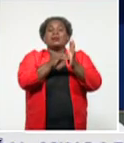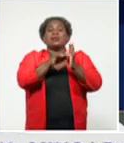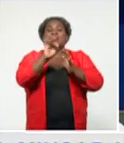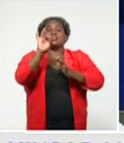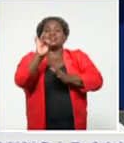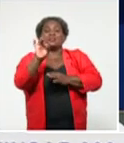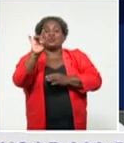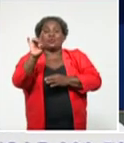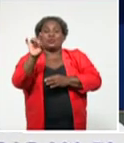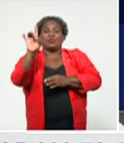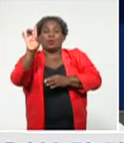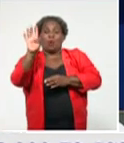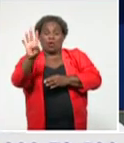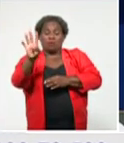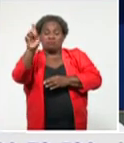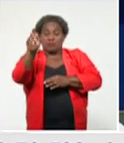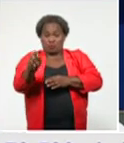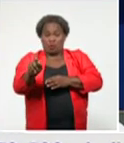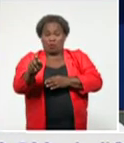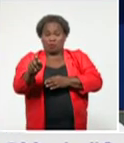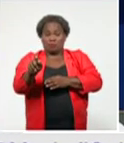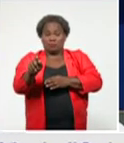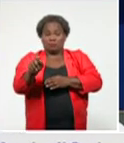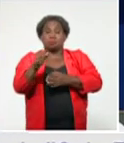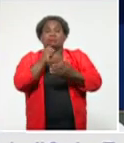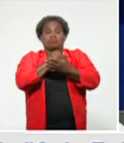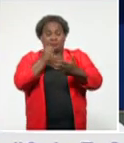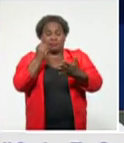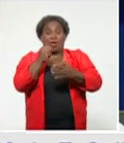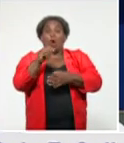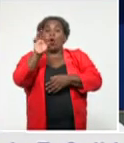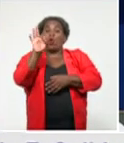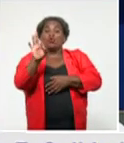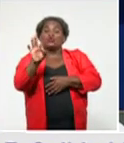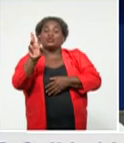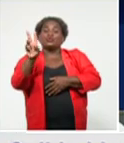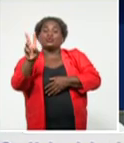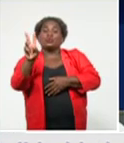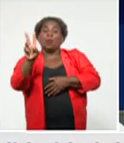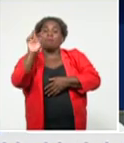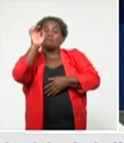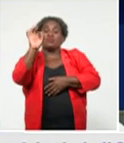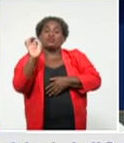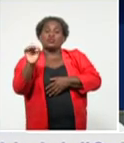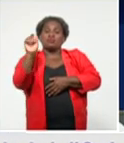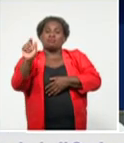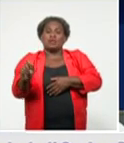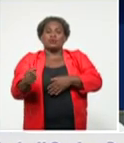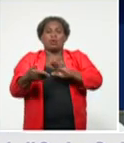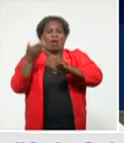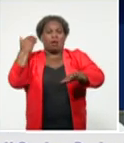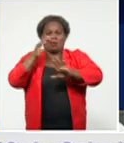2.794 pacientes, el 82% que ya están recuperados en nuestro país.